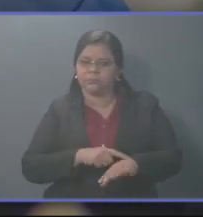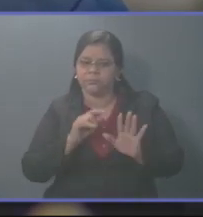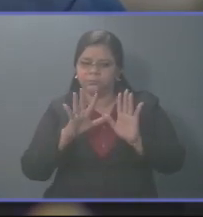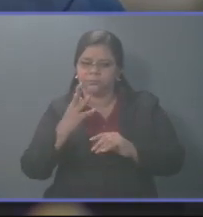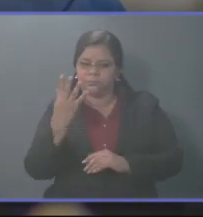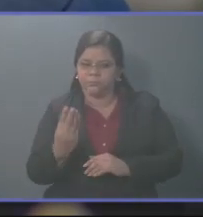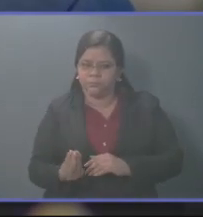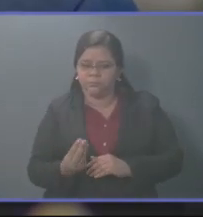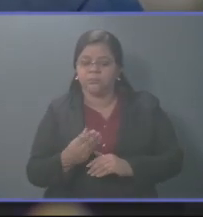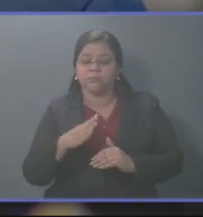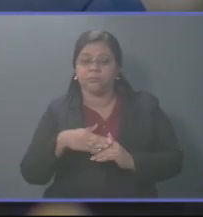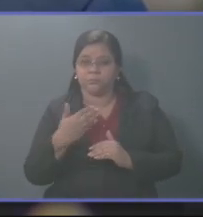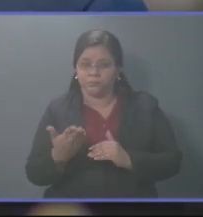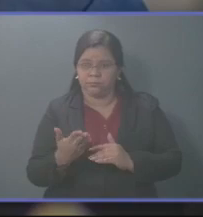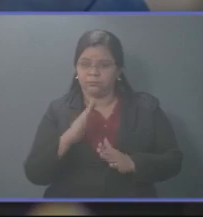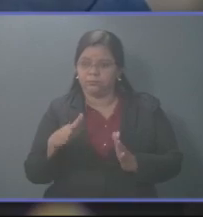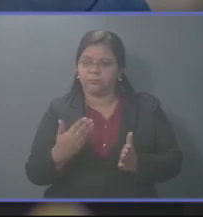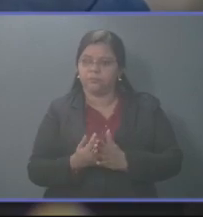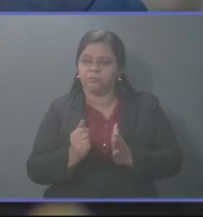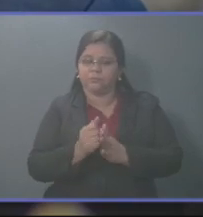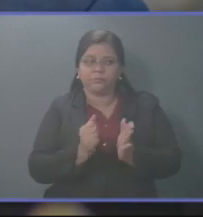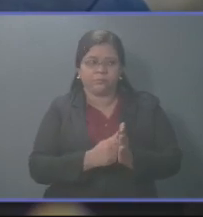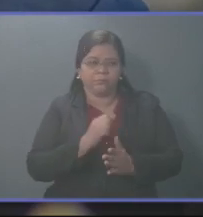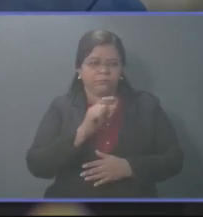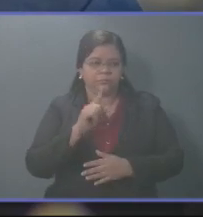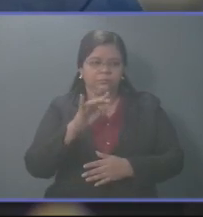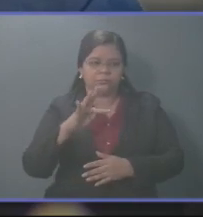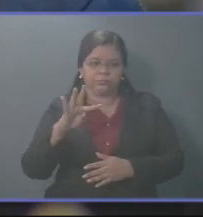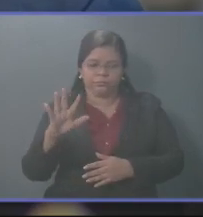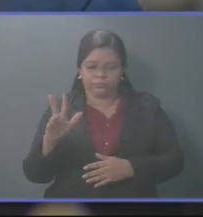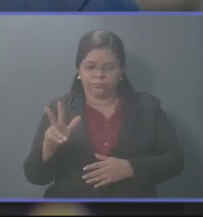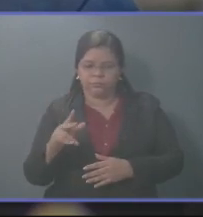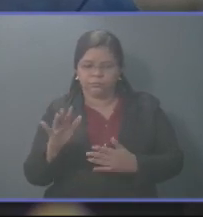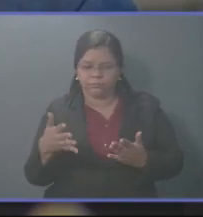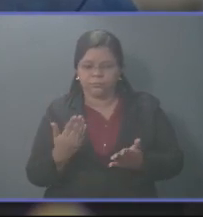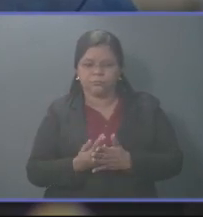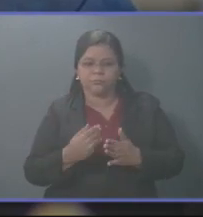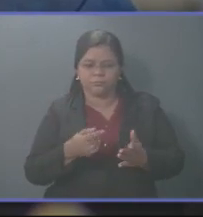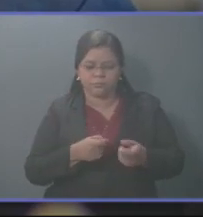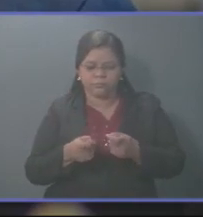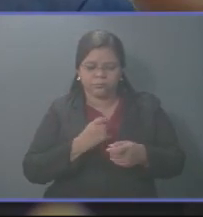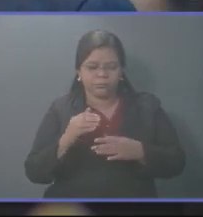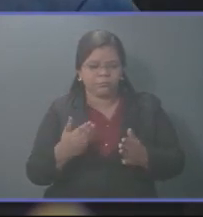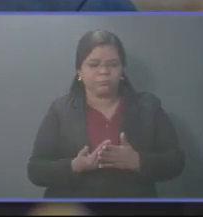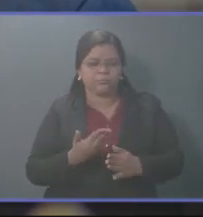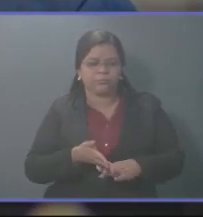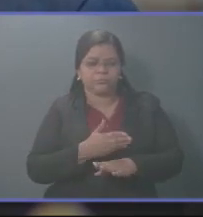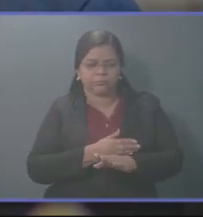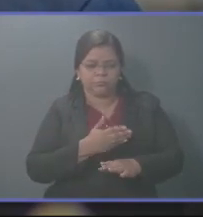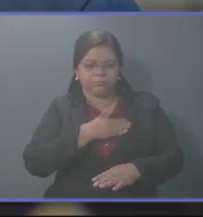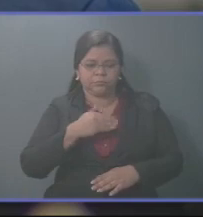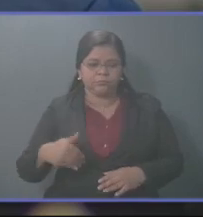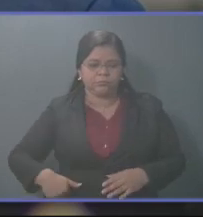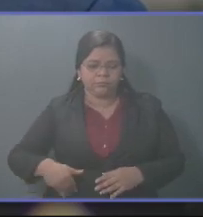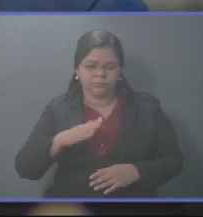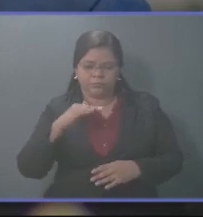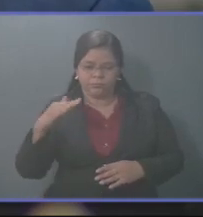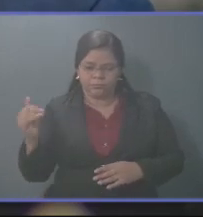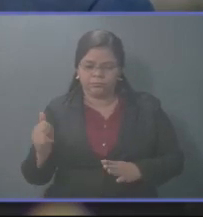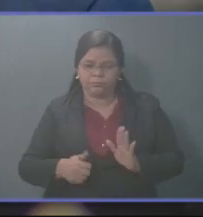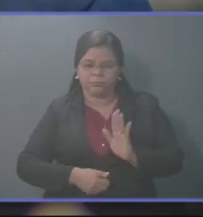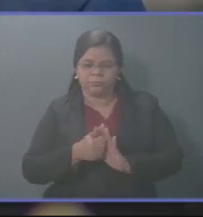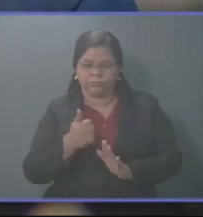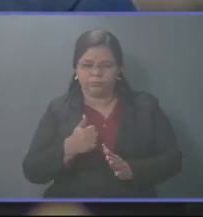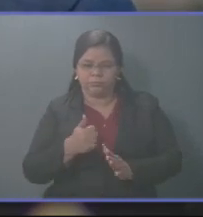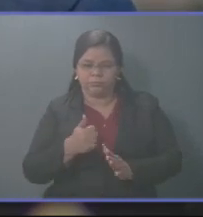días. Finalmente, respecto al artículo 153, a fin de regular los supuestos solicitados por el presidente de la República, se